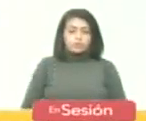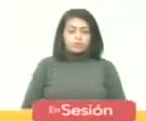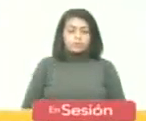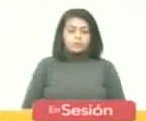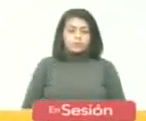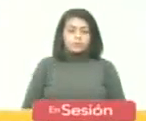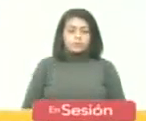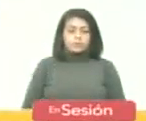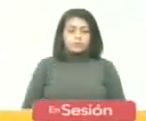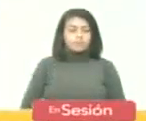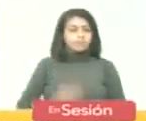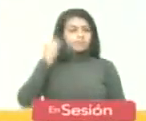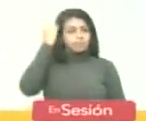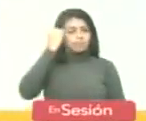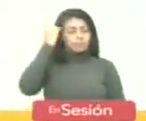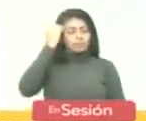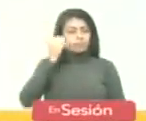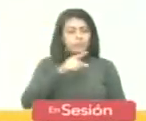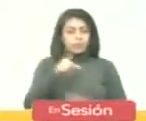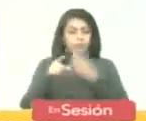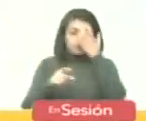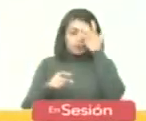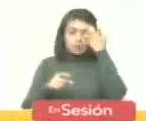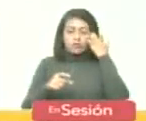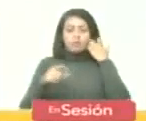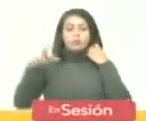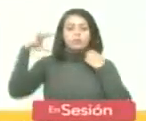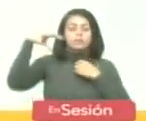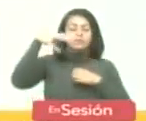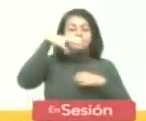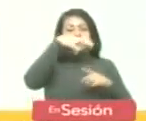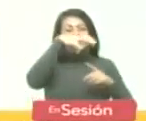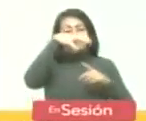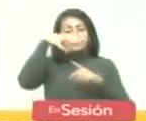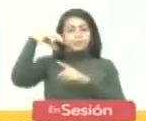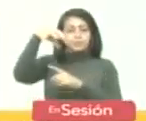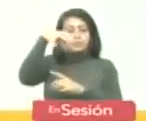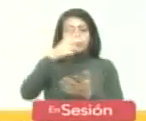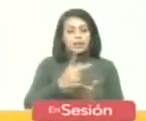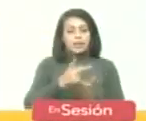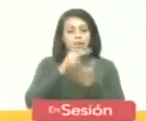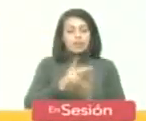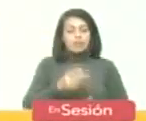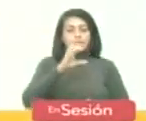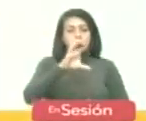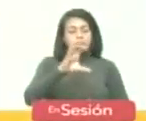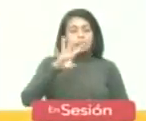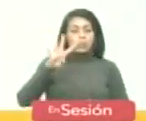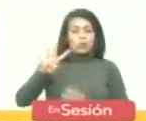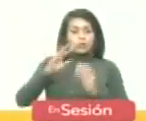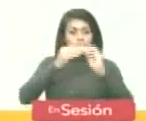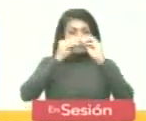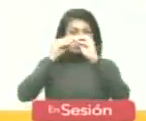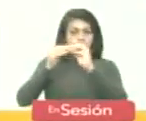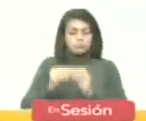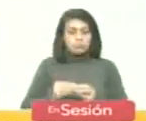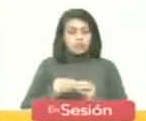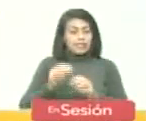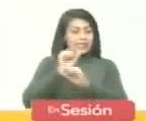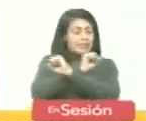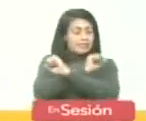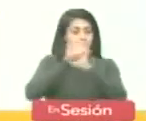Y imagínense ustedes un dron, un kilo de C4 que es moldeable, que es un